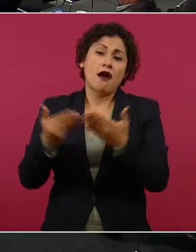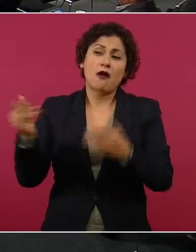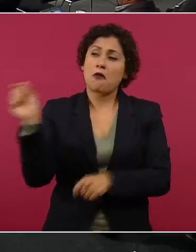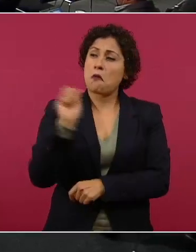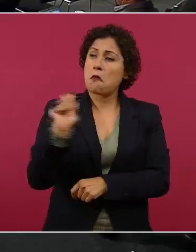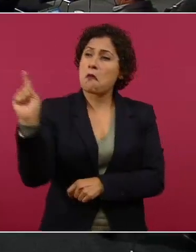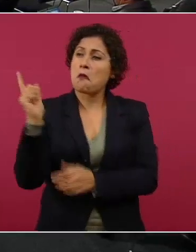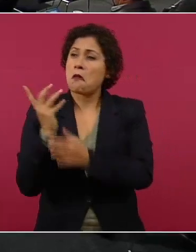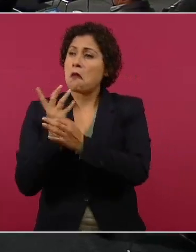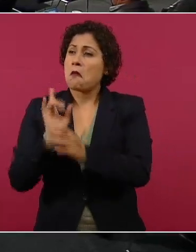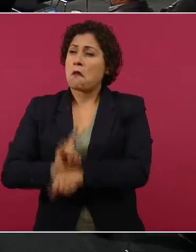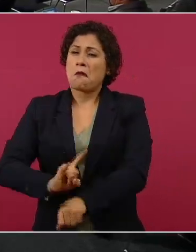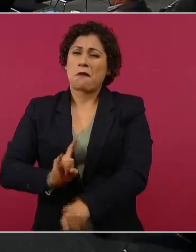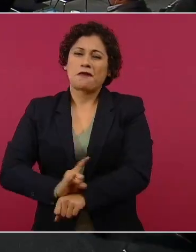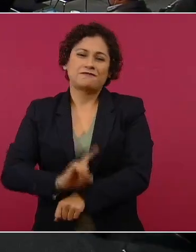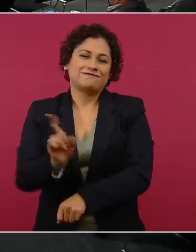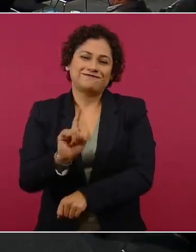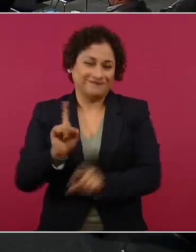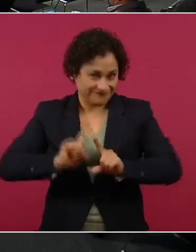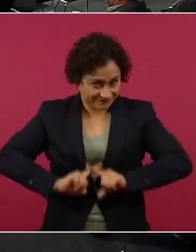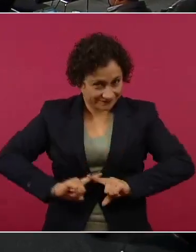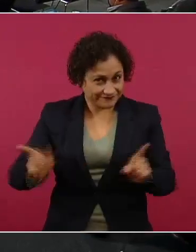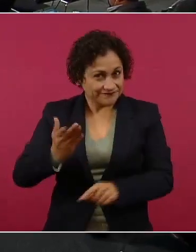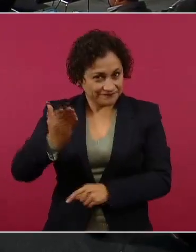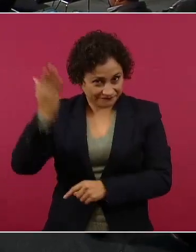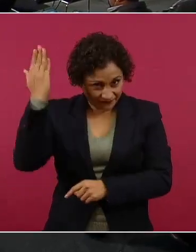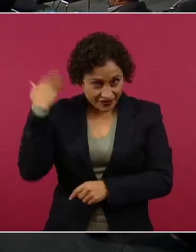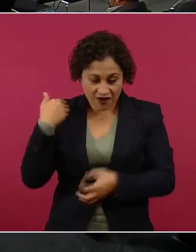Bueno, señor presidente. Que sí, eran